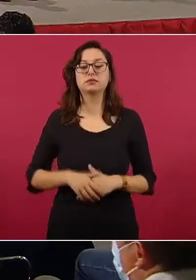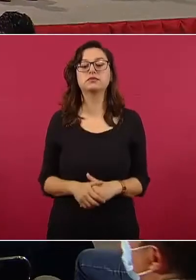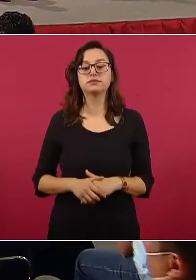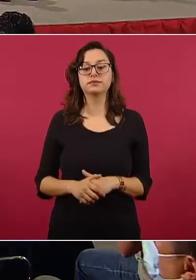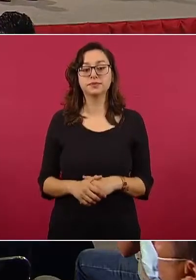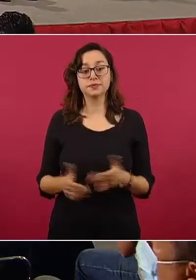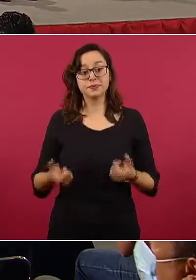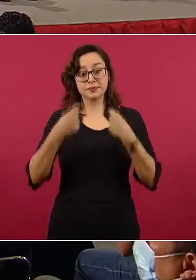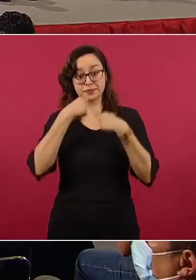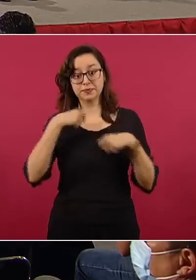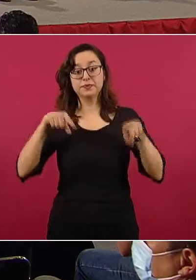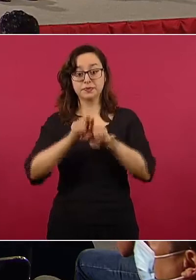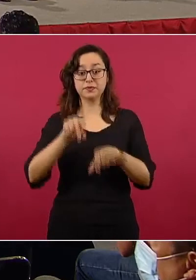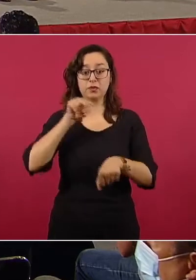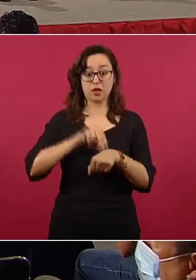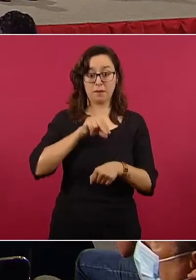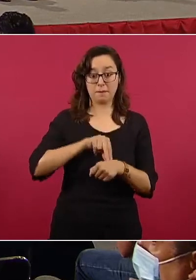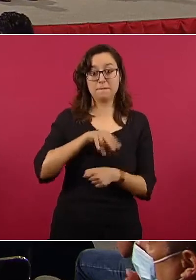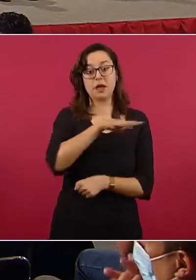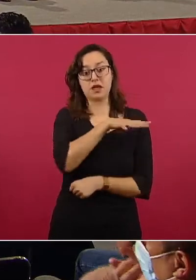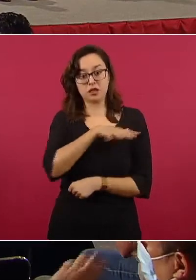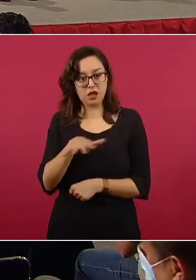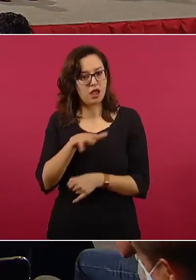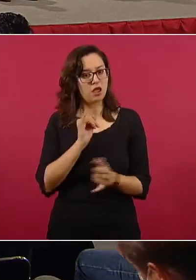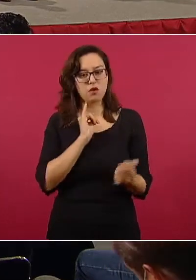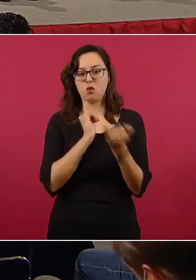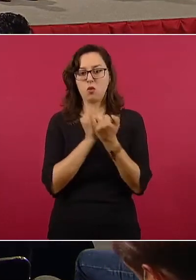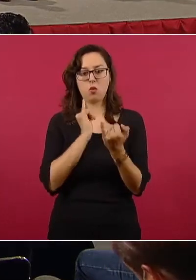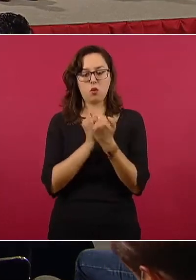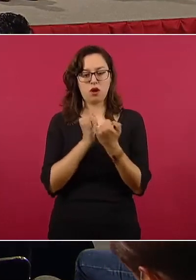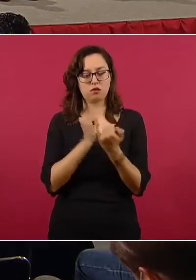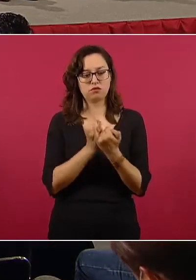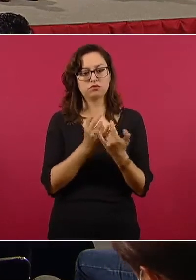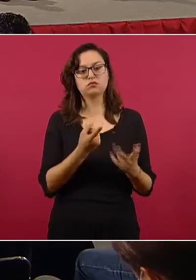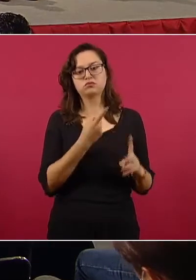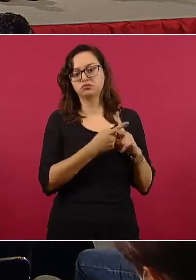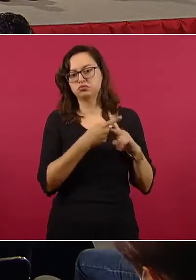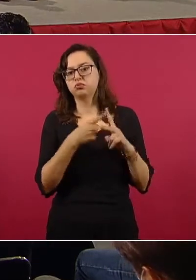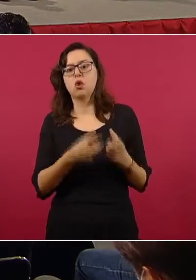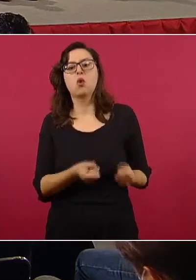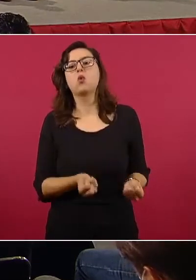médicos generales, que podemos ver en la siguiente tabla, donde se cuantifica, hay varias